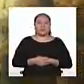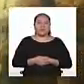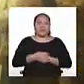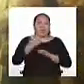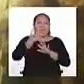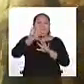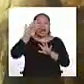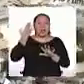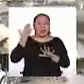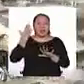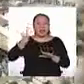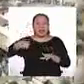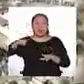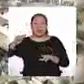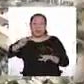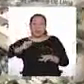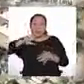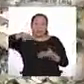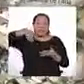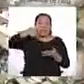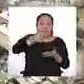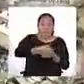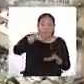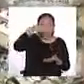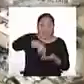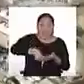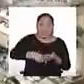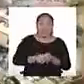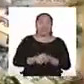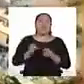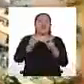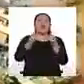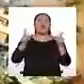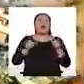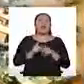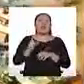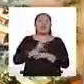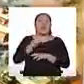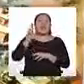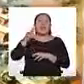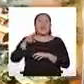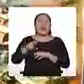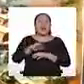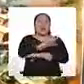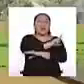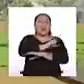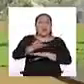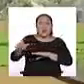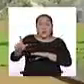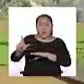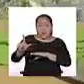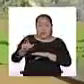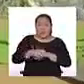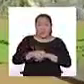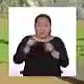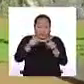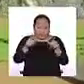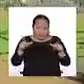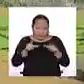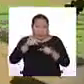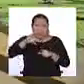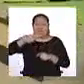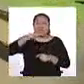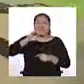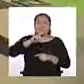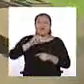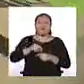Antes de la conquista, los valles del Chillón, Rímac y Lurín lucían radiantes, fértiles, llenos de vida